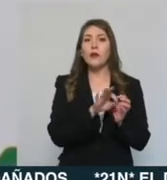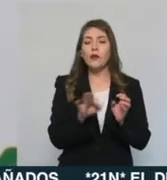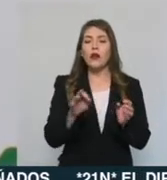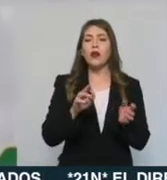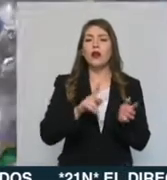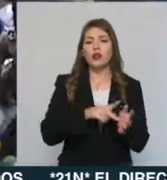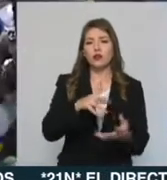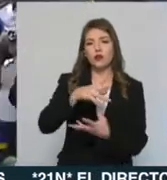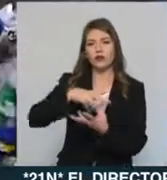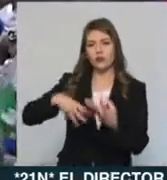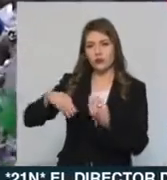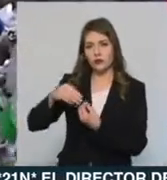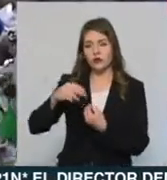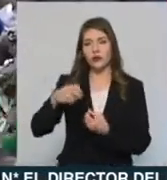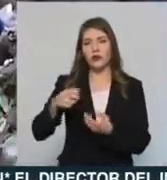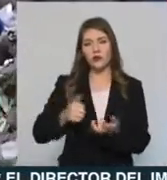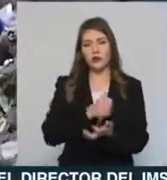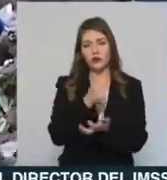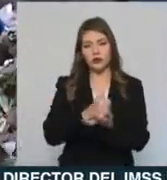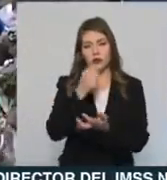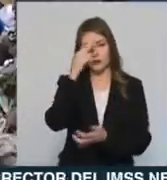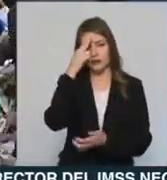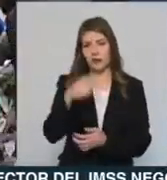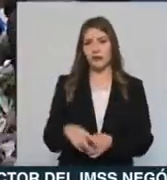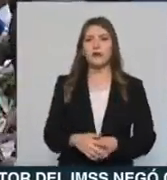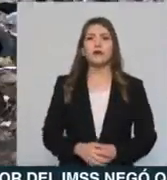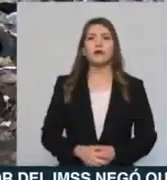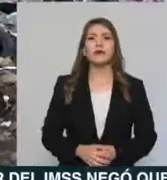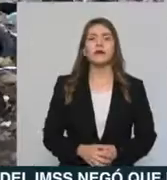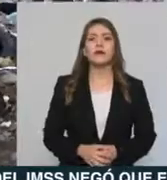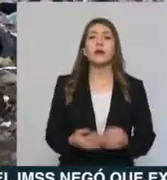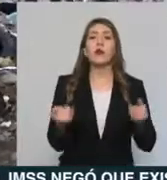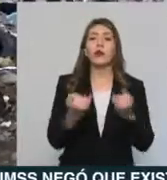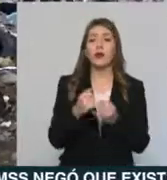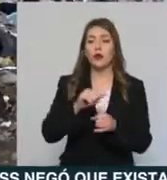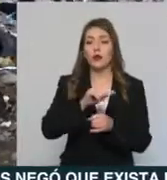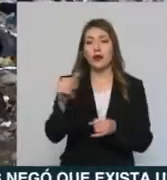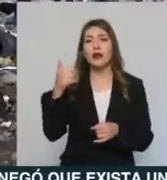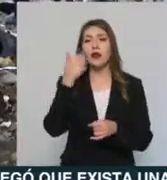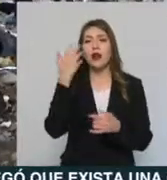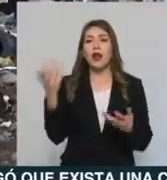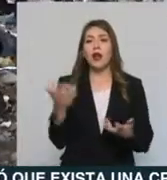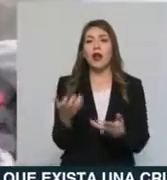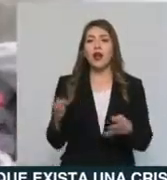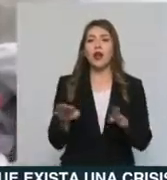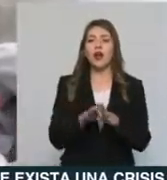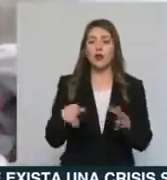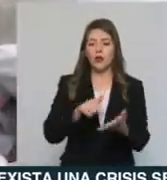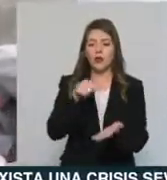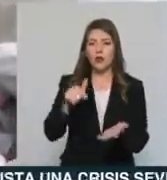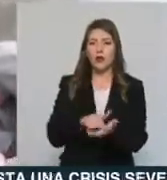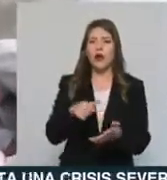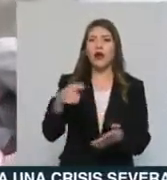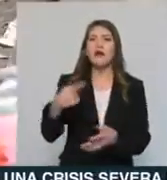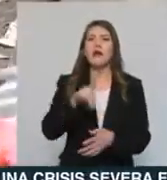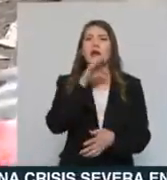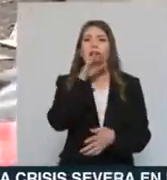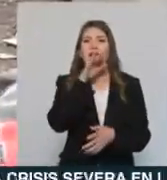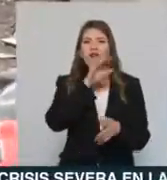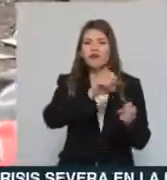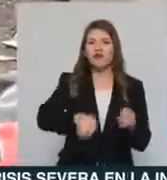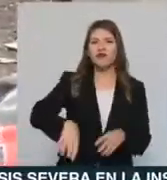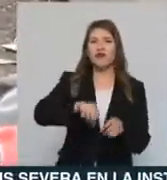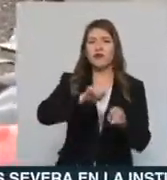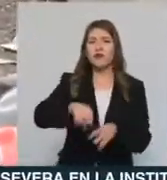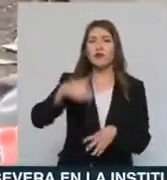de México. Otro de los objetivos consiste en la creación de 6 plantas recicladoras de cascajo y cemento que puedan crear un modelo de